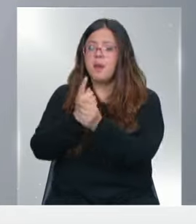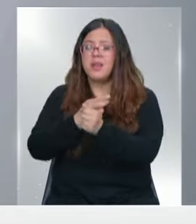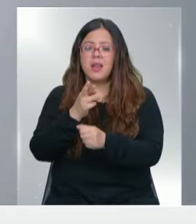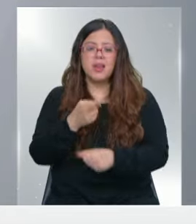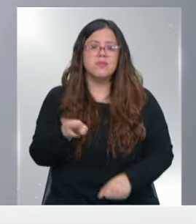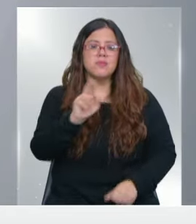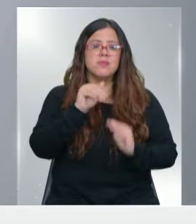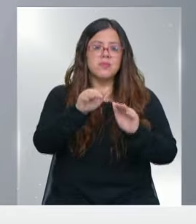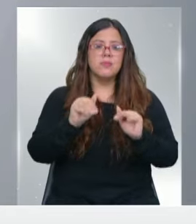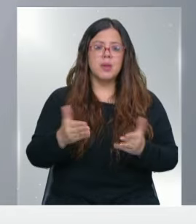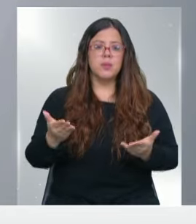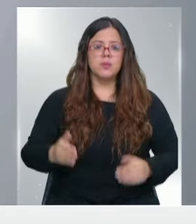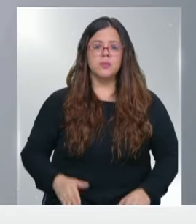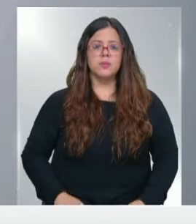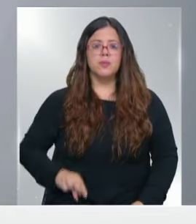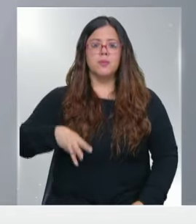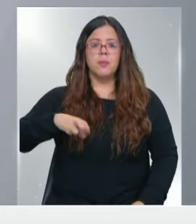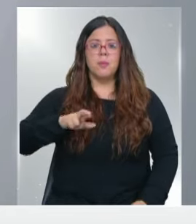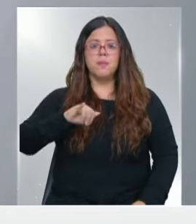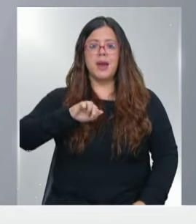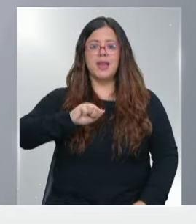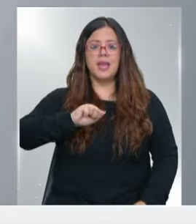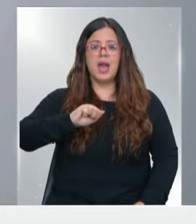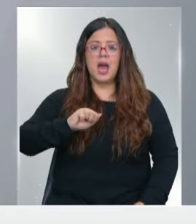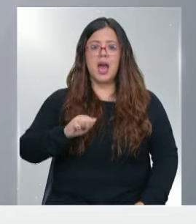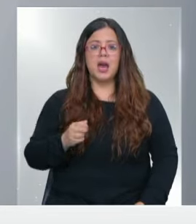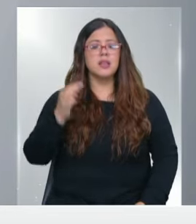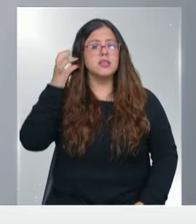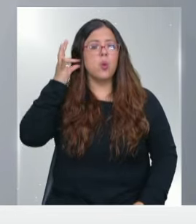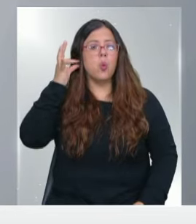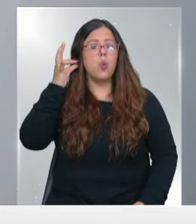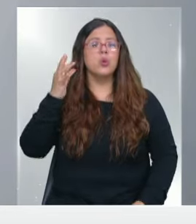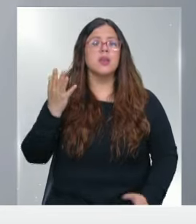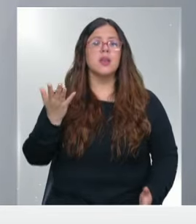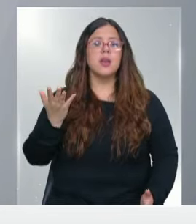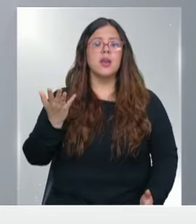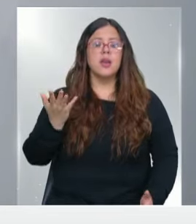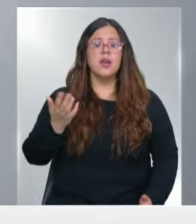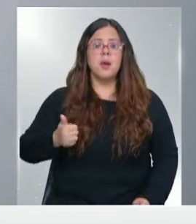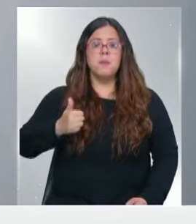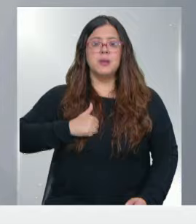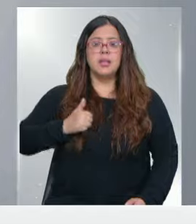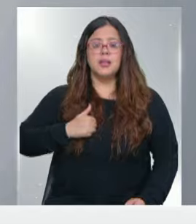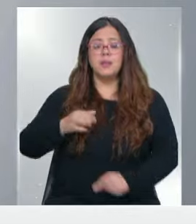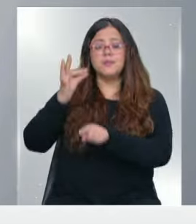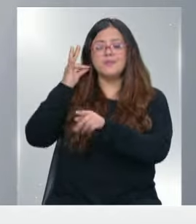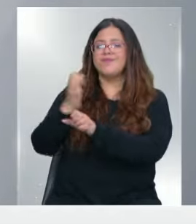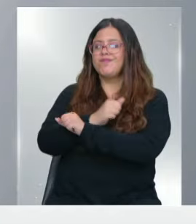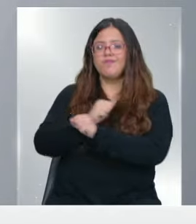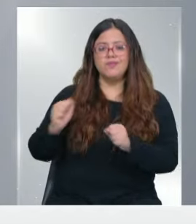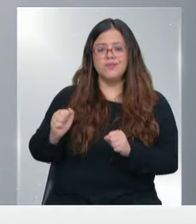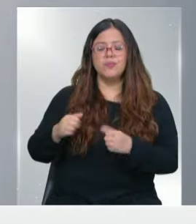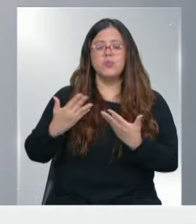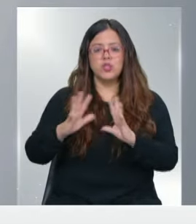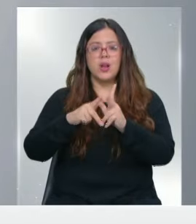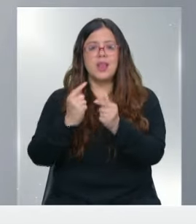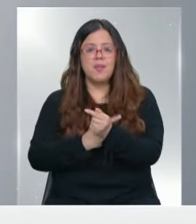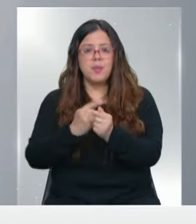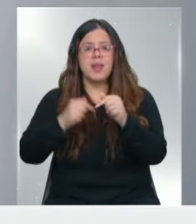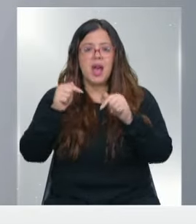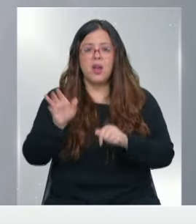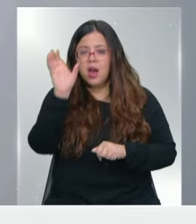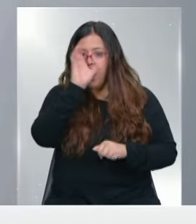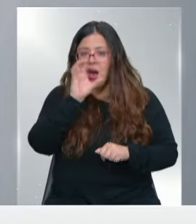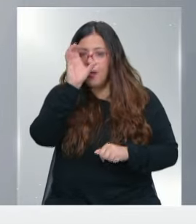nuevamente. María Jesús Troncoso. María Jesús no pudo decir presente. Por eso la familia ahora